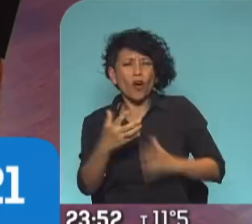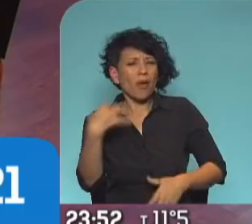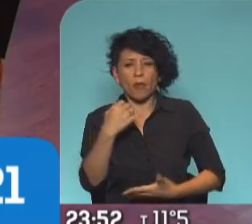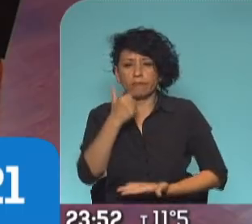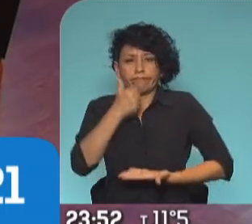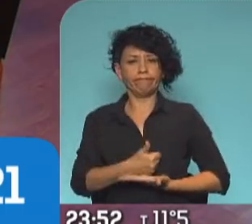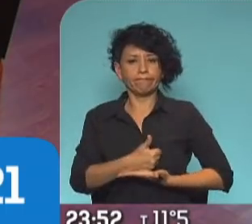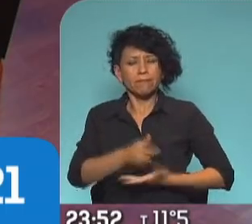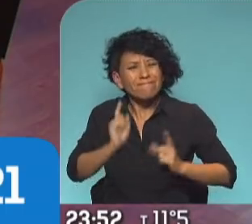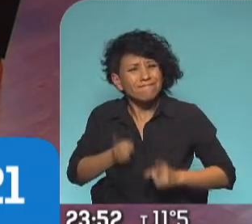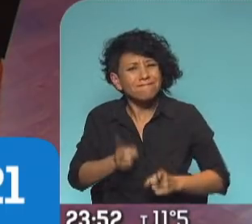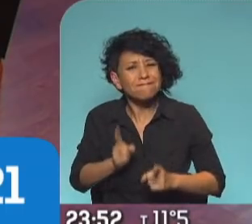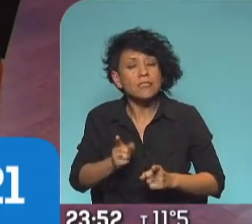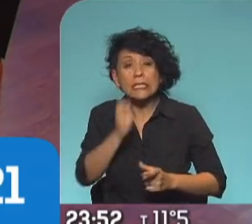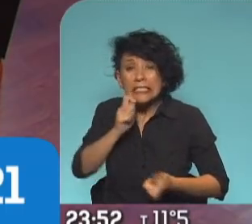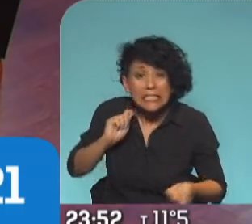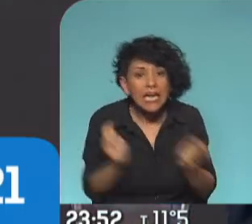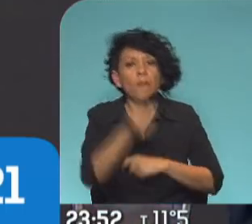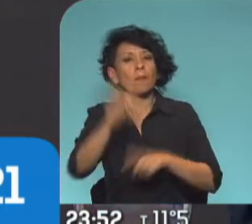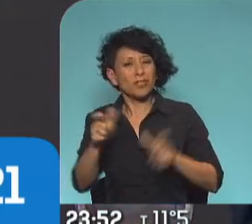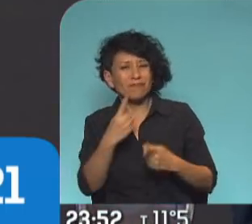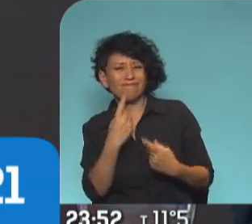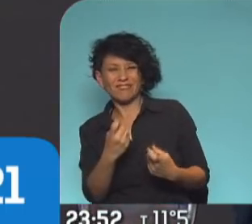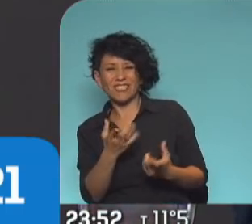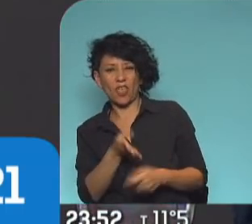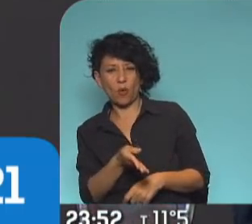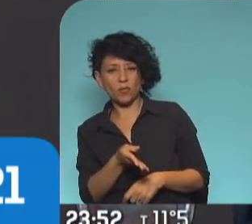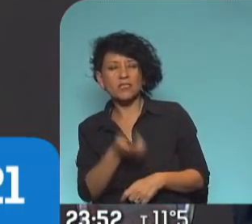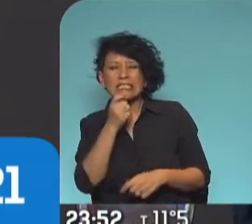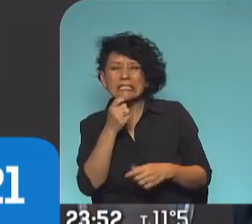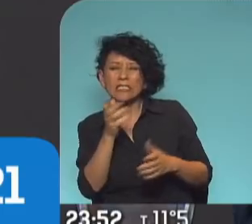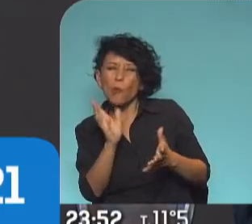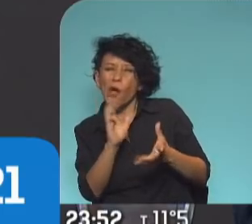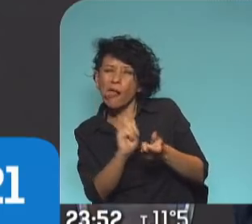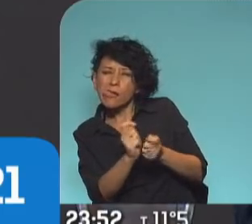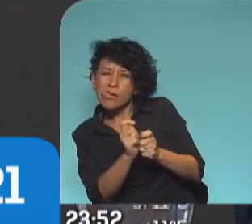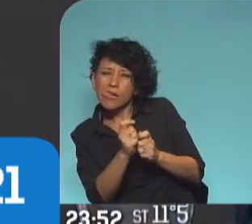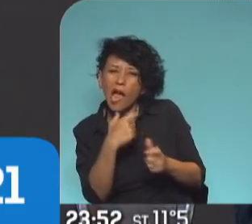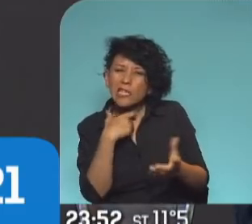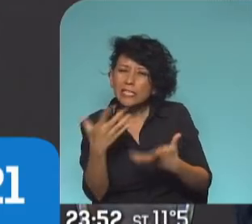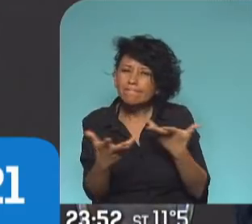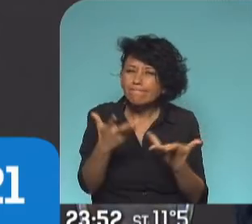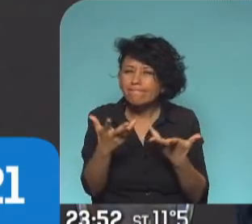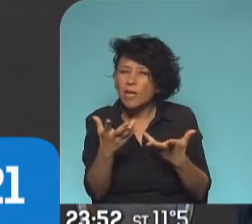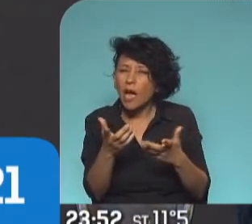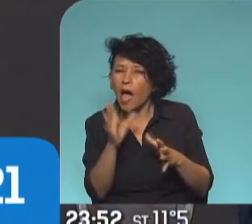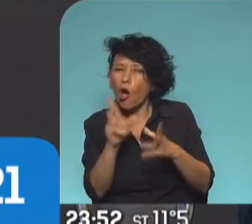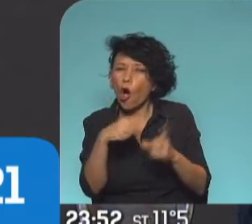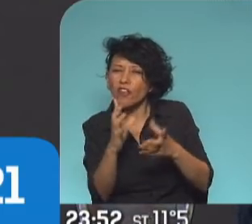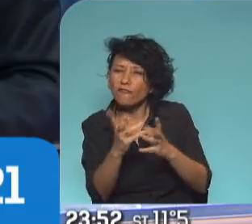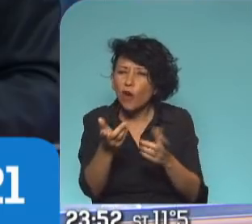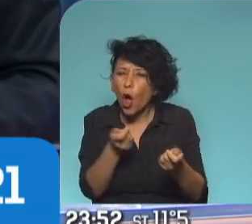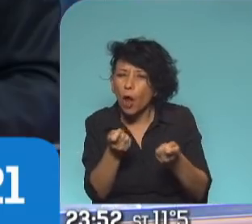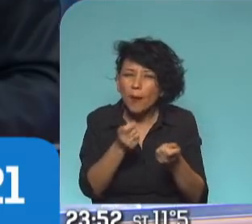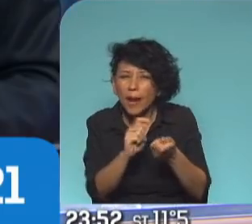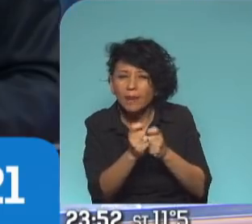porque se percibe. Eso, por más que lo trates de hacer cosmético y buscar trucos y recursos, que de hecho